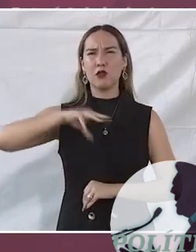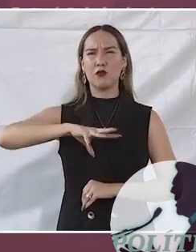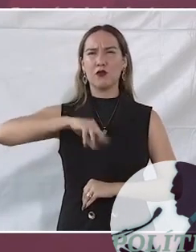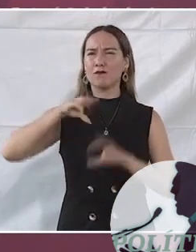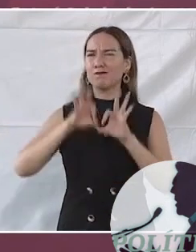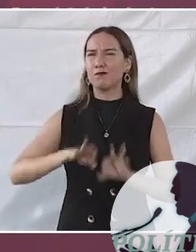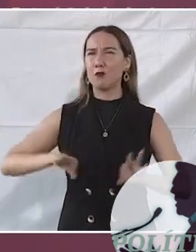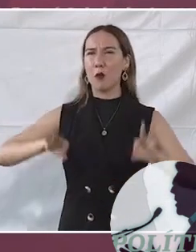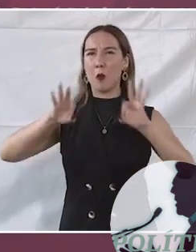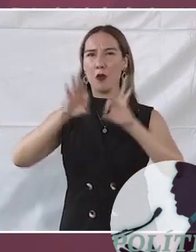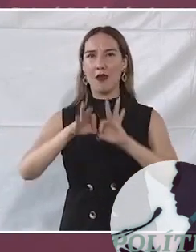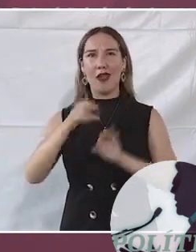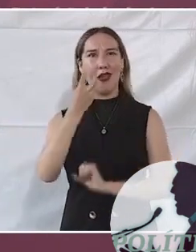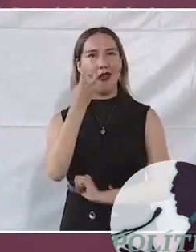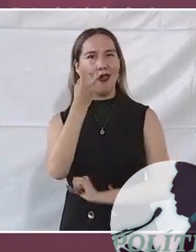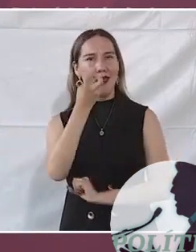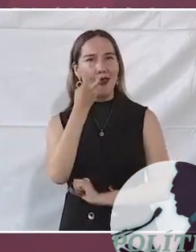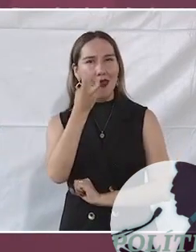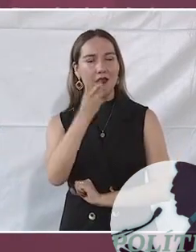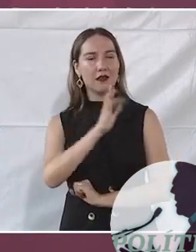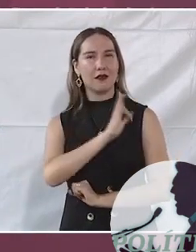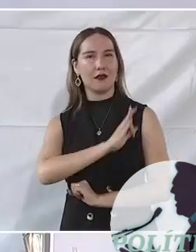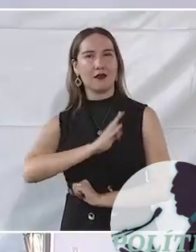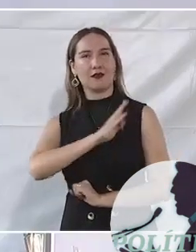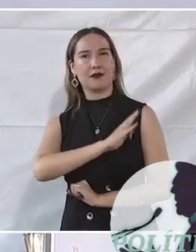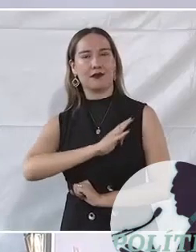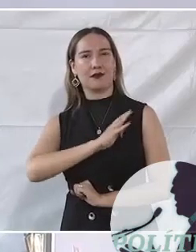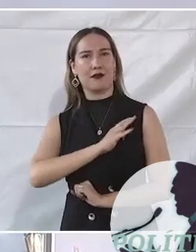verdad, esa es la felicidad.